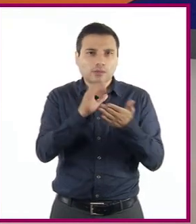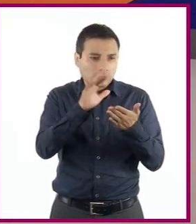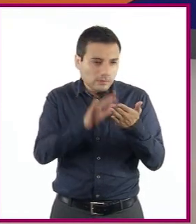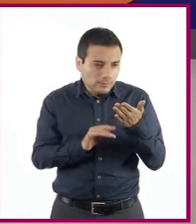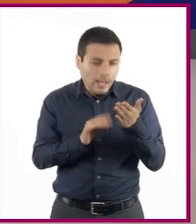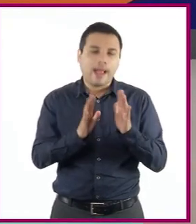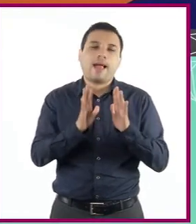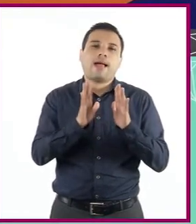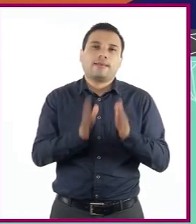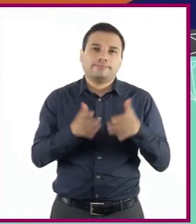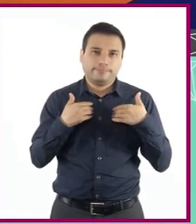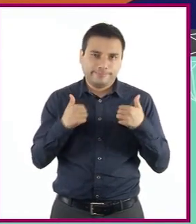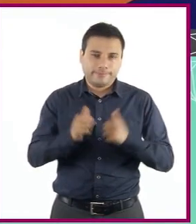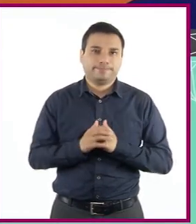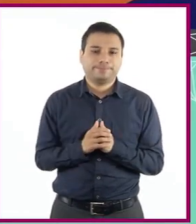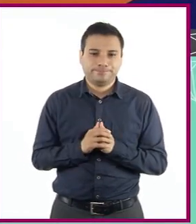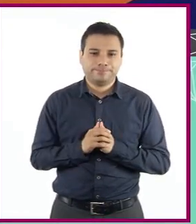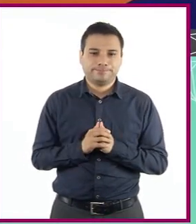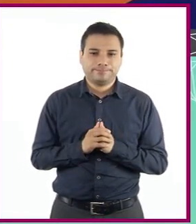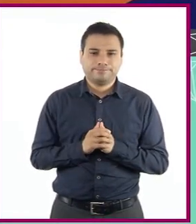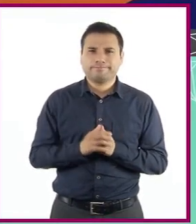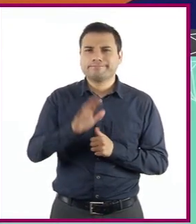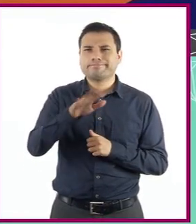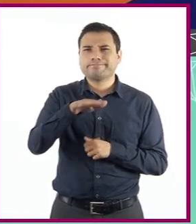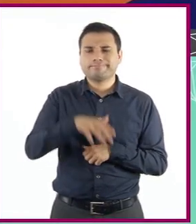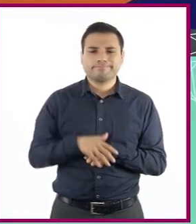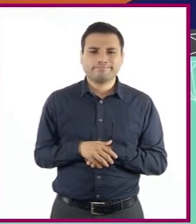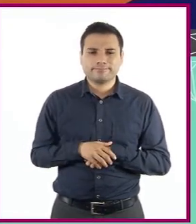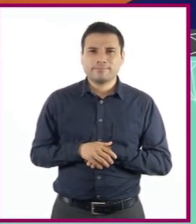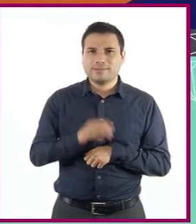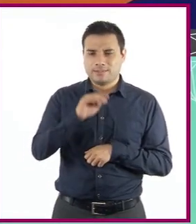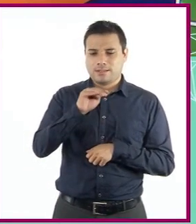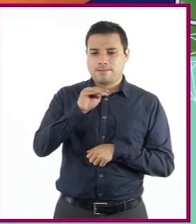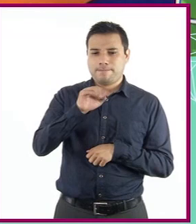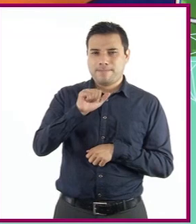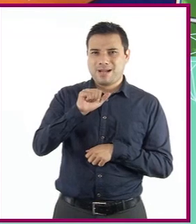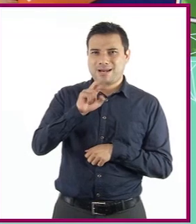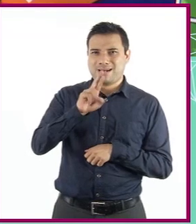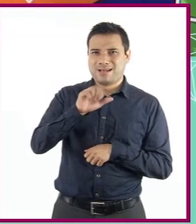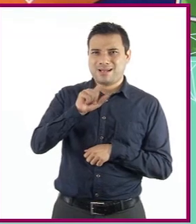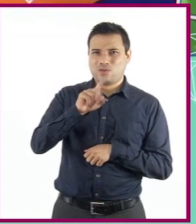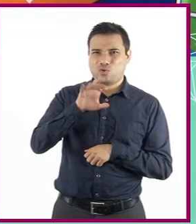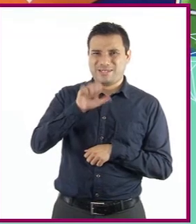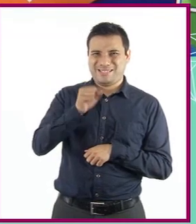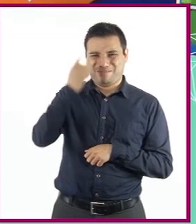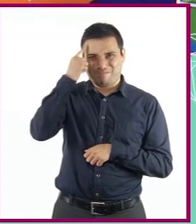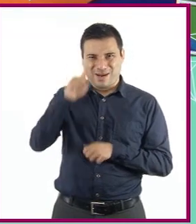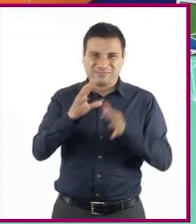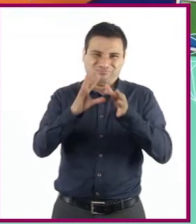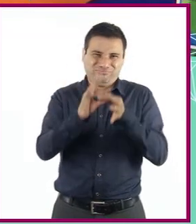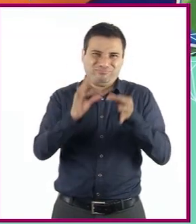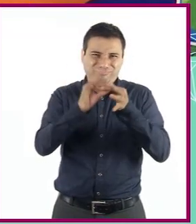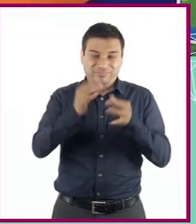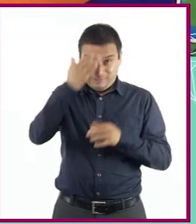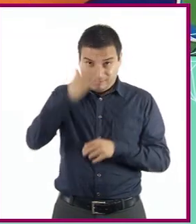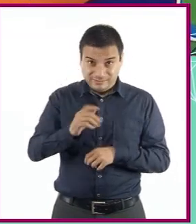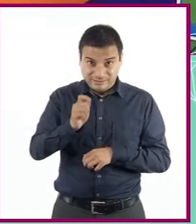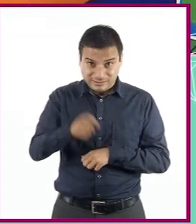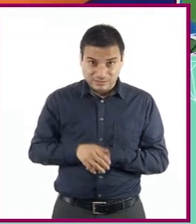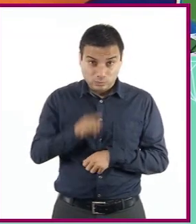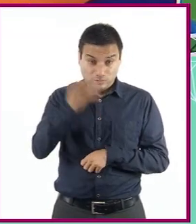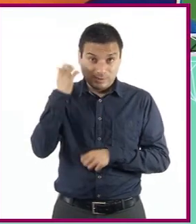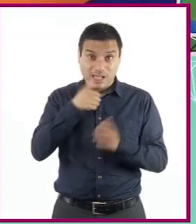apuntes. ¿Saben qué son los marcadores del discurso? Cuando han escrito una carta formal, ¿recuerdan